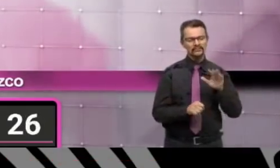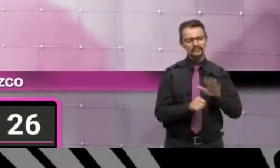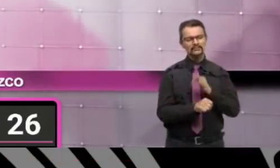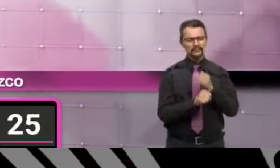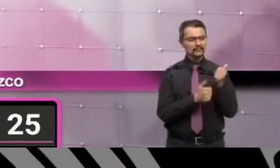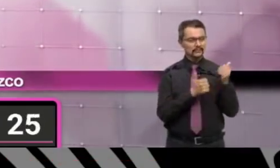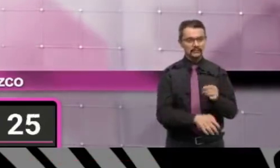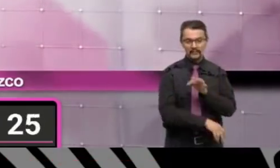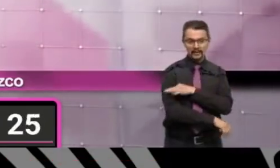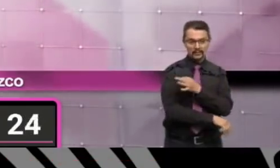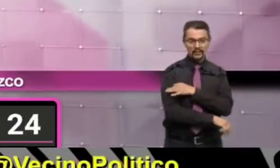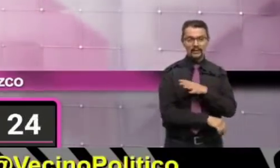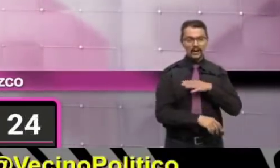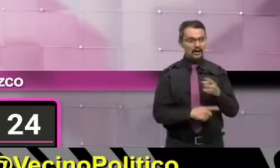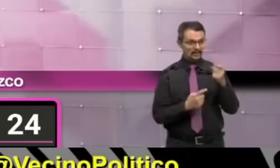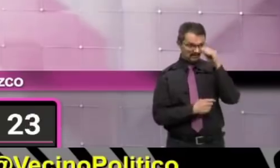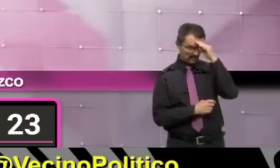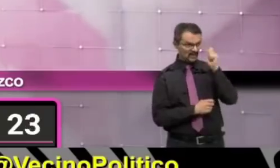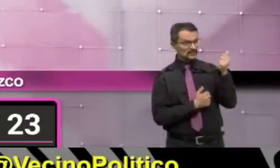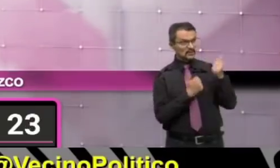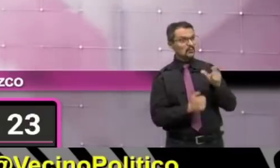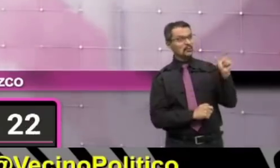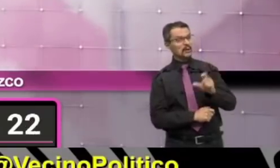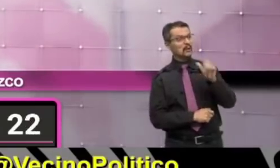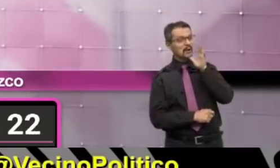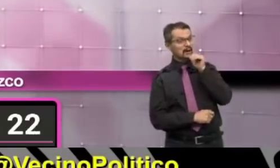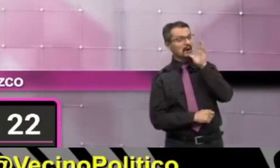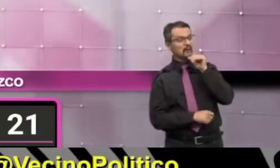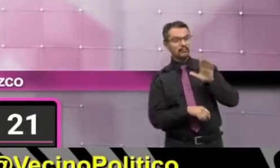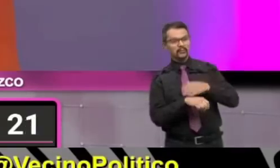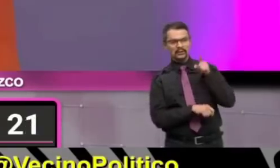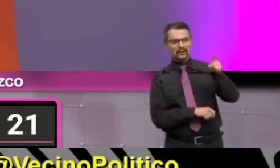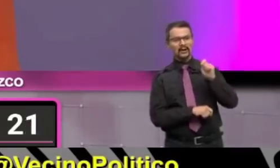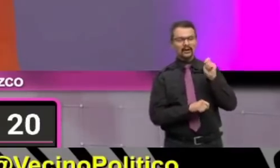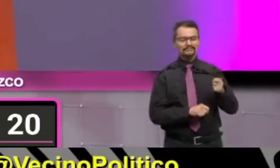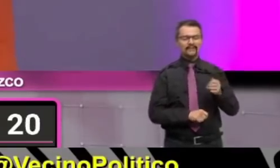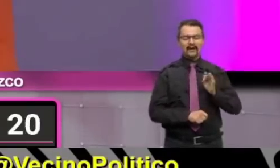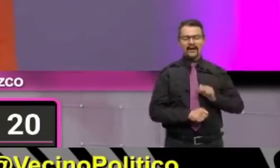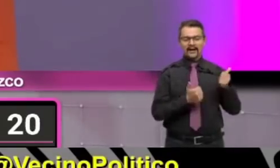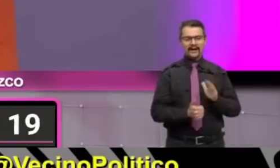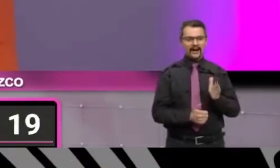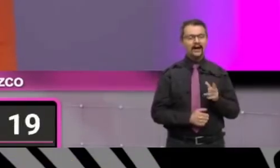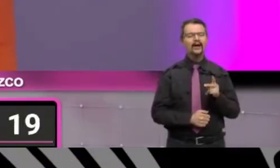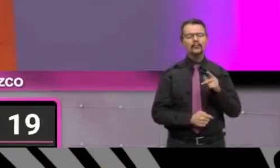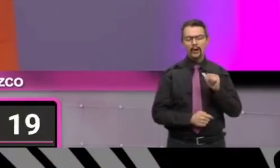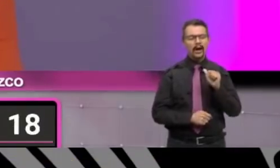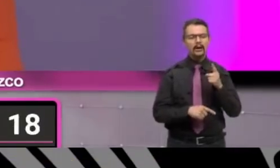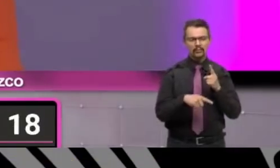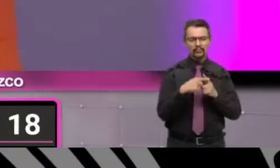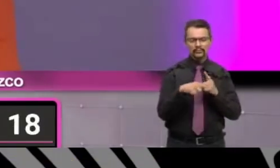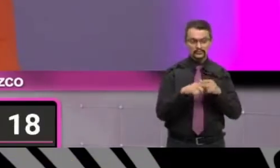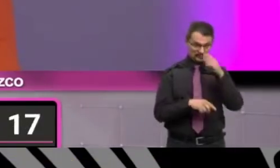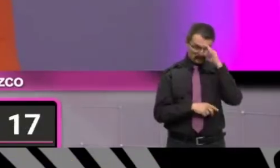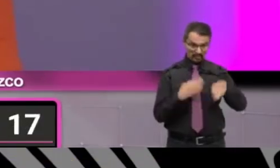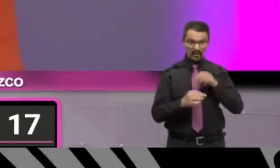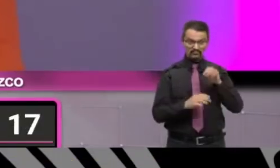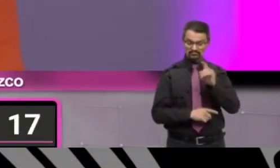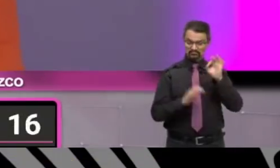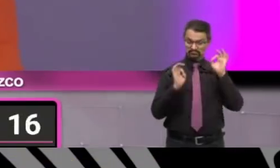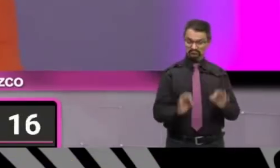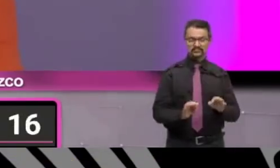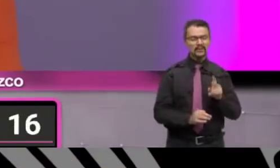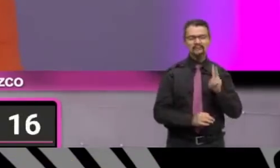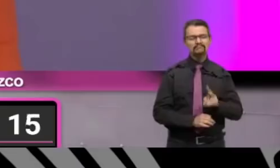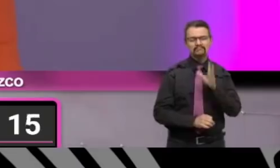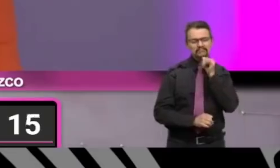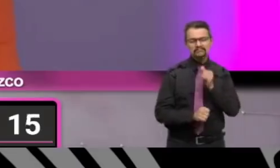vacunas. Pero no olvidar que sí hubo cosas que pudieron manejarse mejor, ¿no? Hubo cosas que, si en ese momento no hubiera estado tan